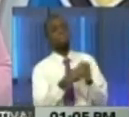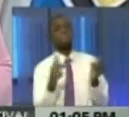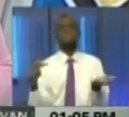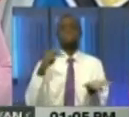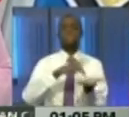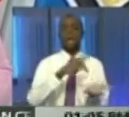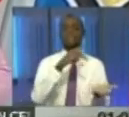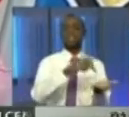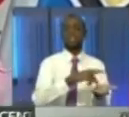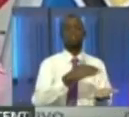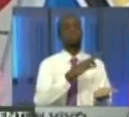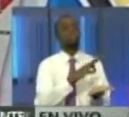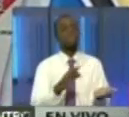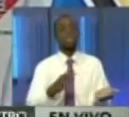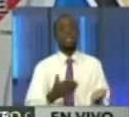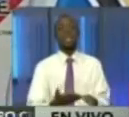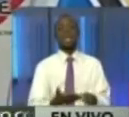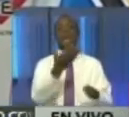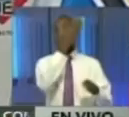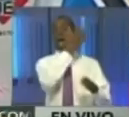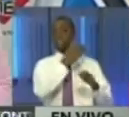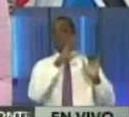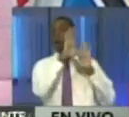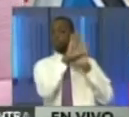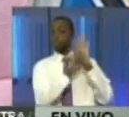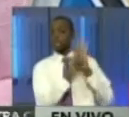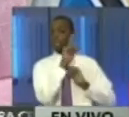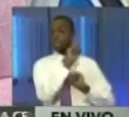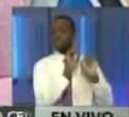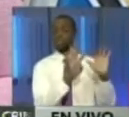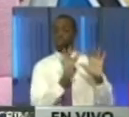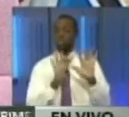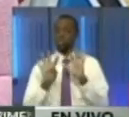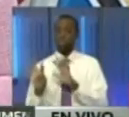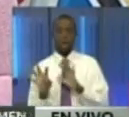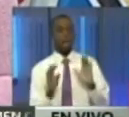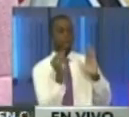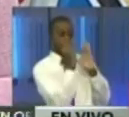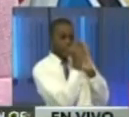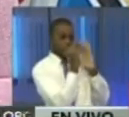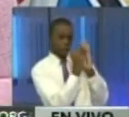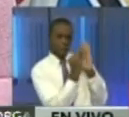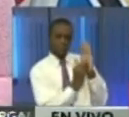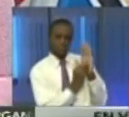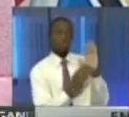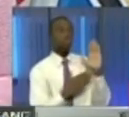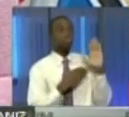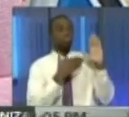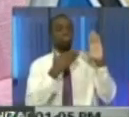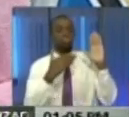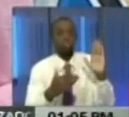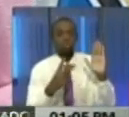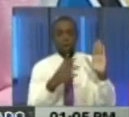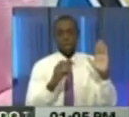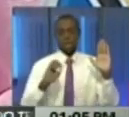sabiamente los constituyentes plasmaron en la Constitución de la República Bolivariana de Venezuela.